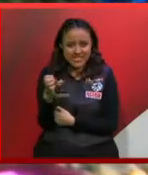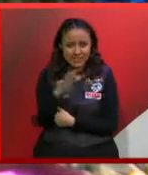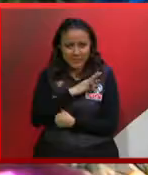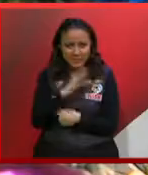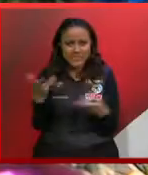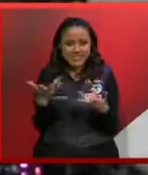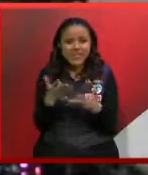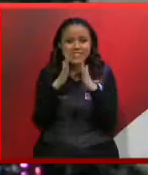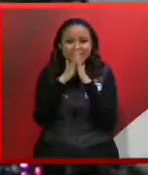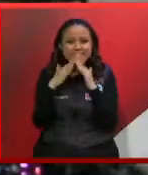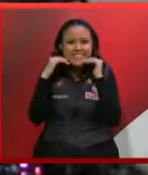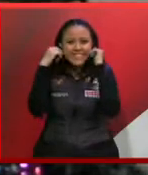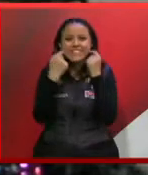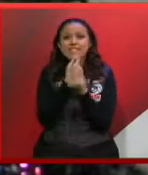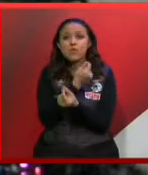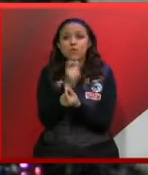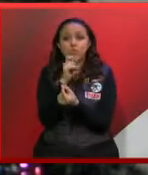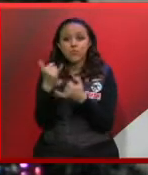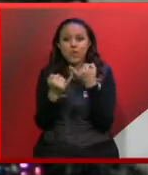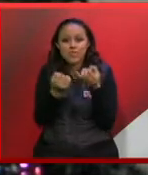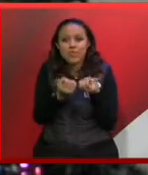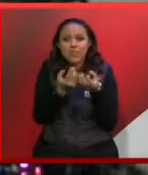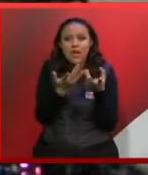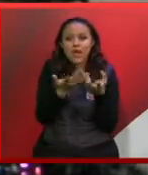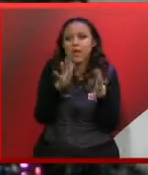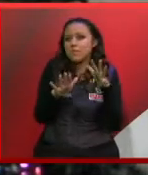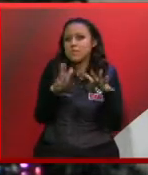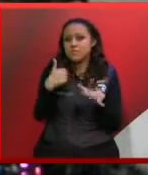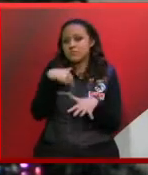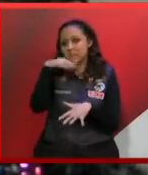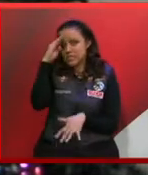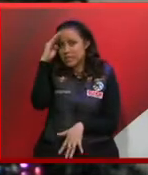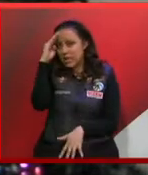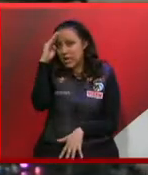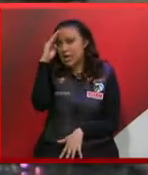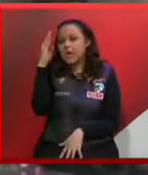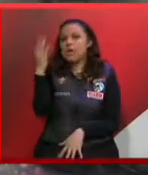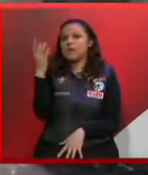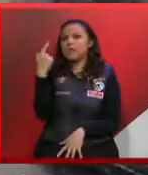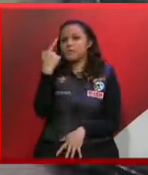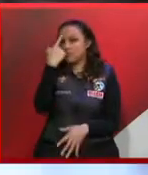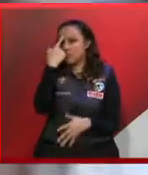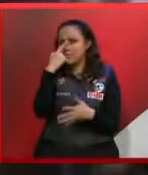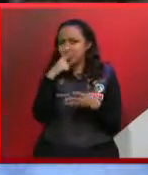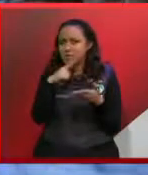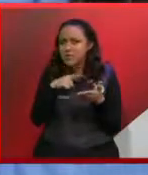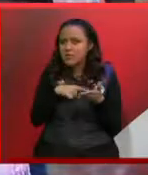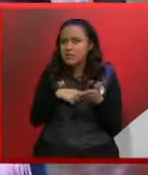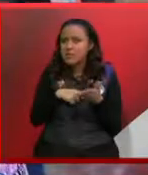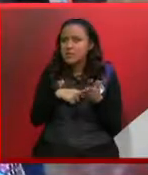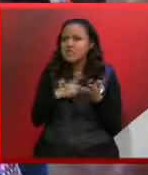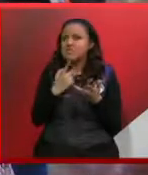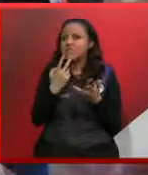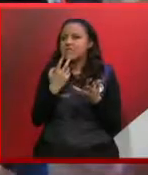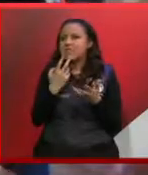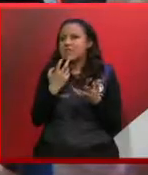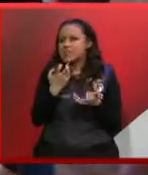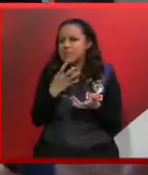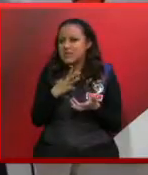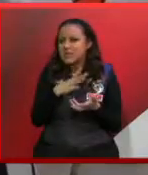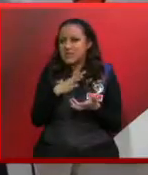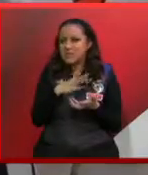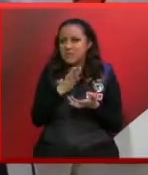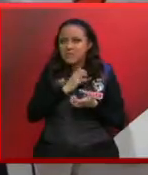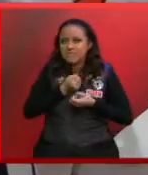La sonrisa de los niños al recibir un juguete que a veces no esperan, creo que eso, vamos, no tiene